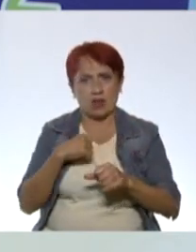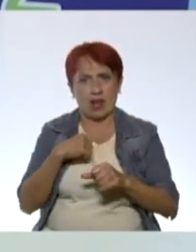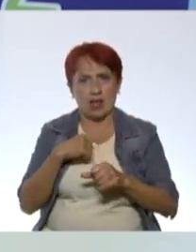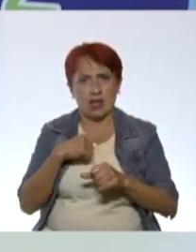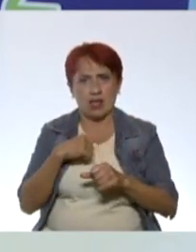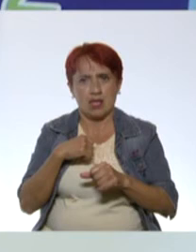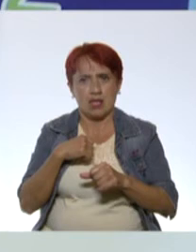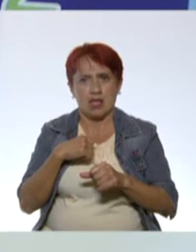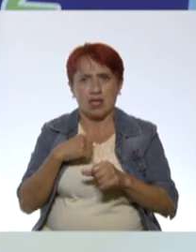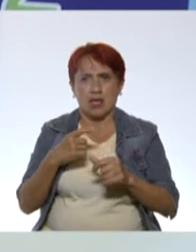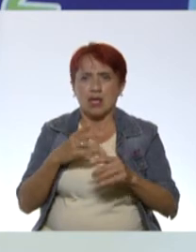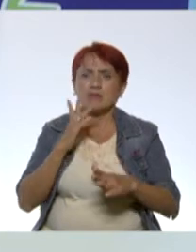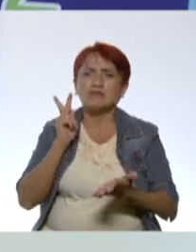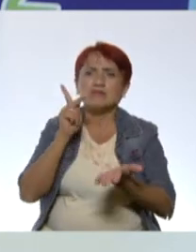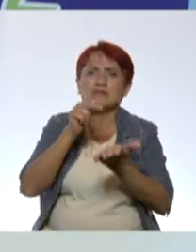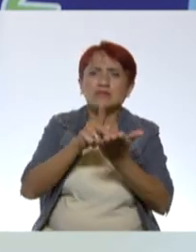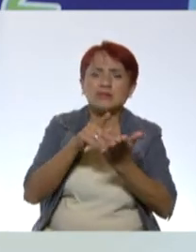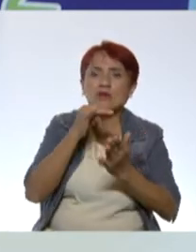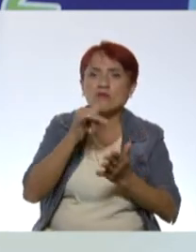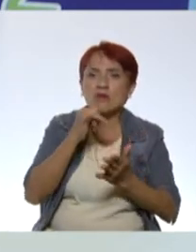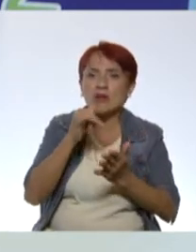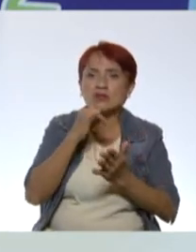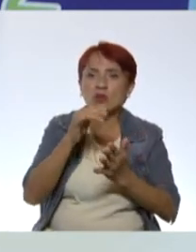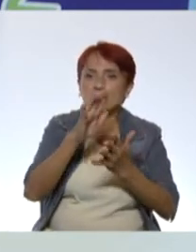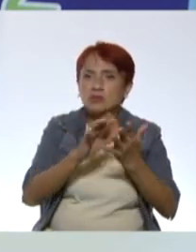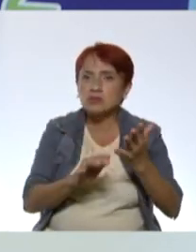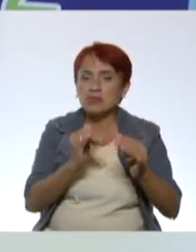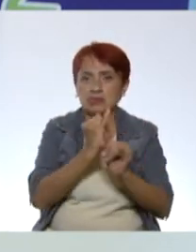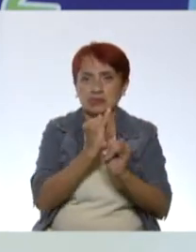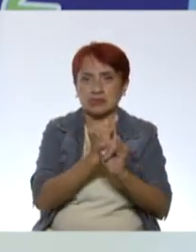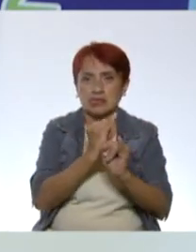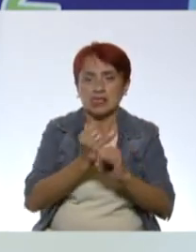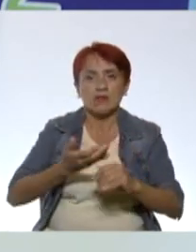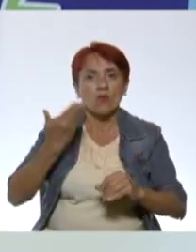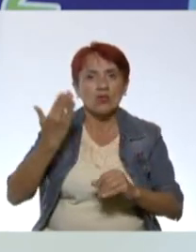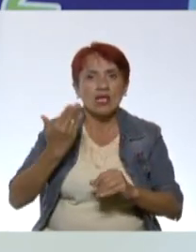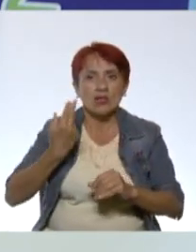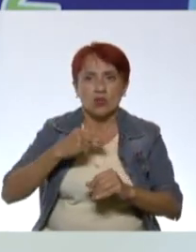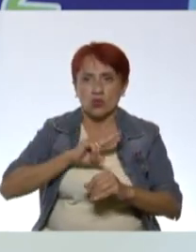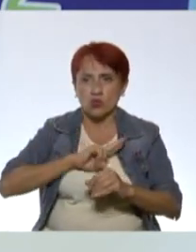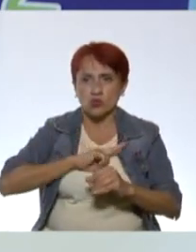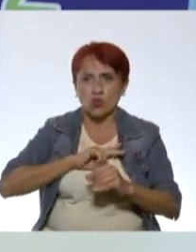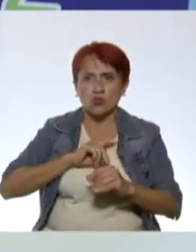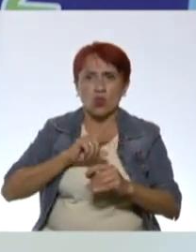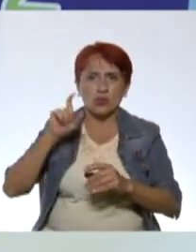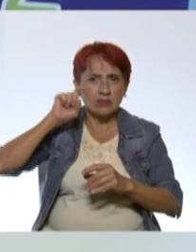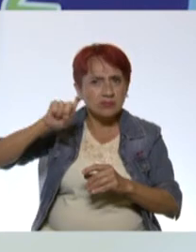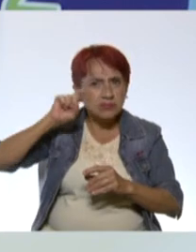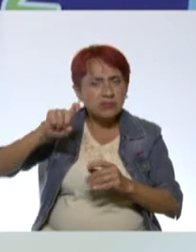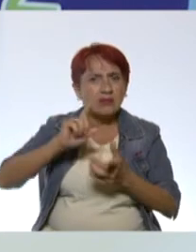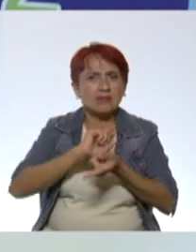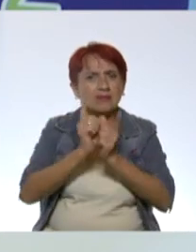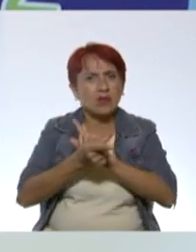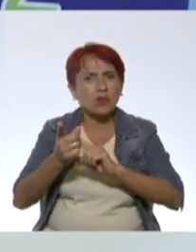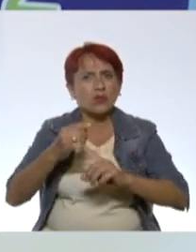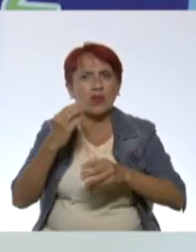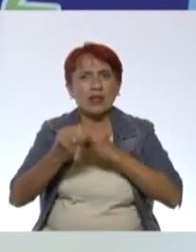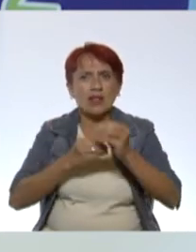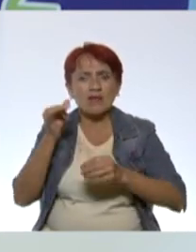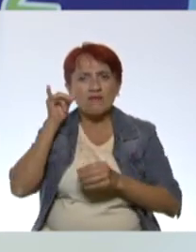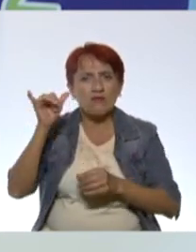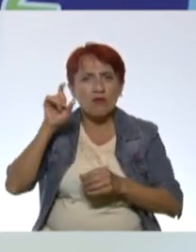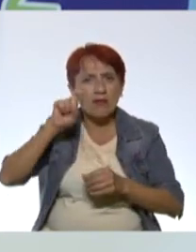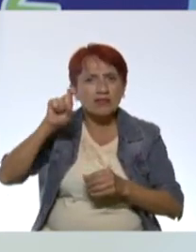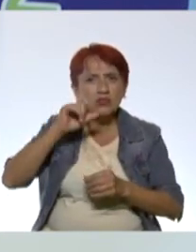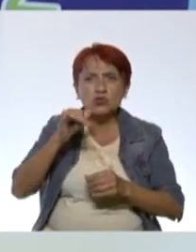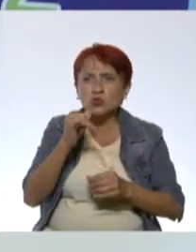impersonales y por lo tanto recurren mucho a la información que consiguen en Internet. Es importante que nosotros podamos convertirnos para ellos en una fuente